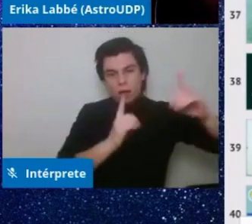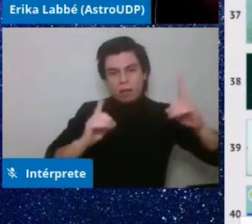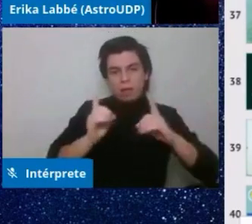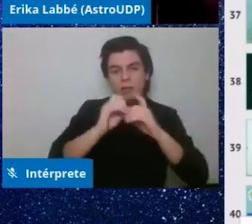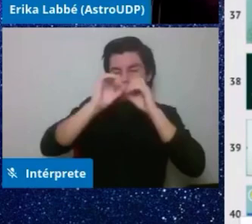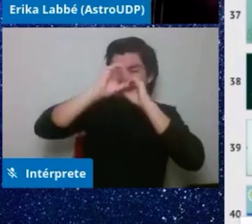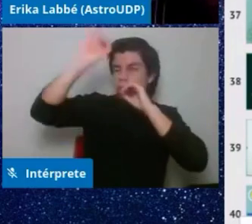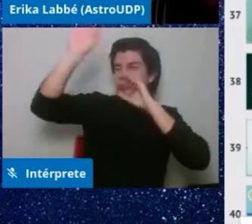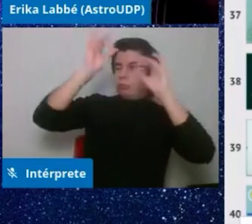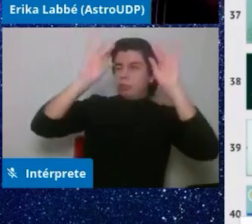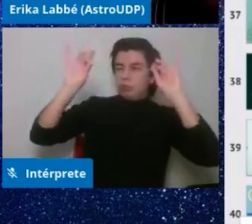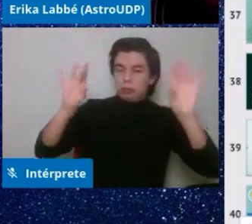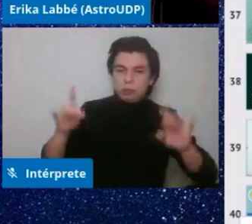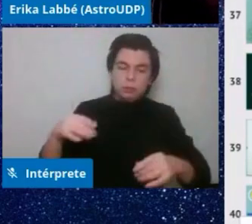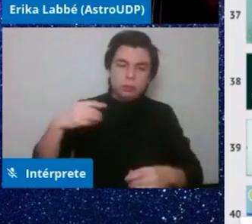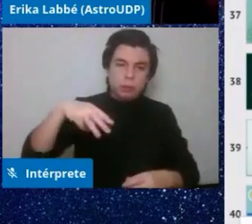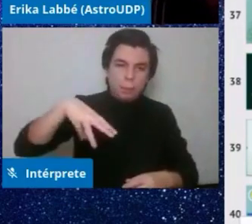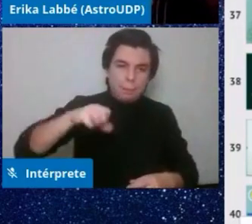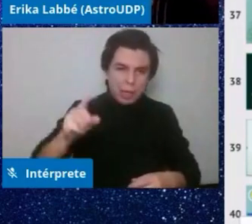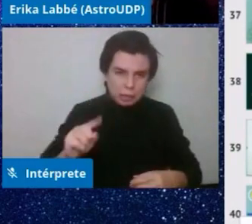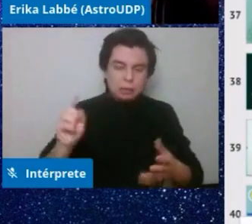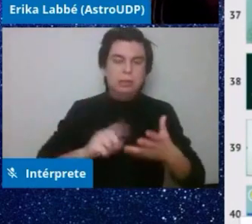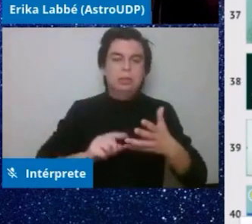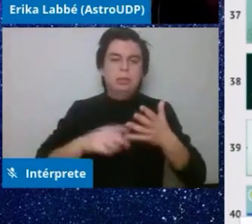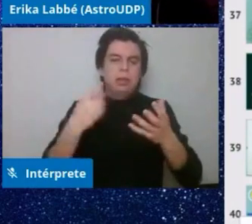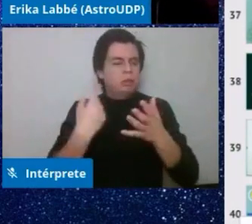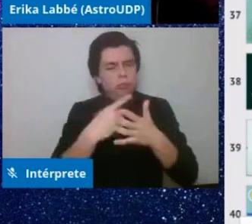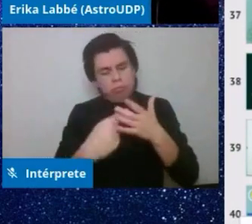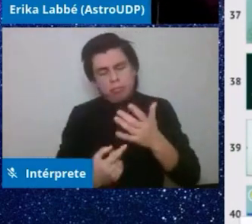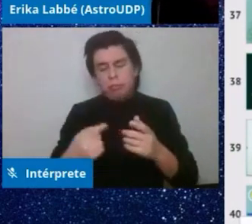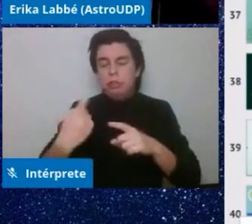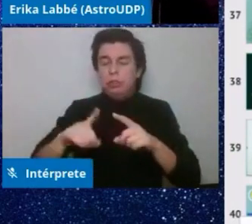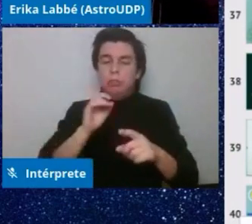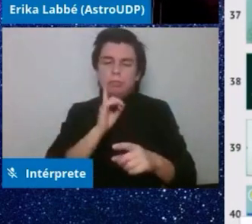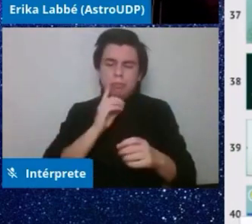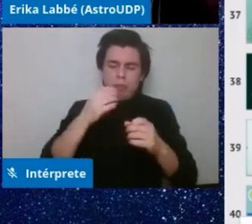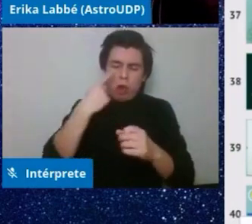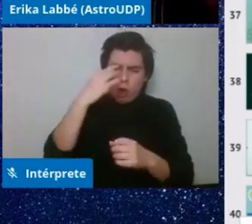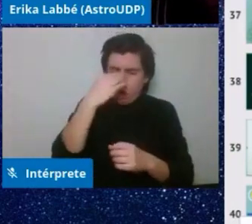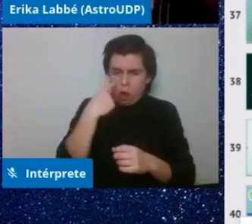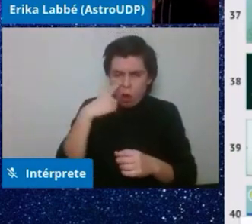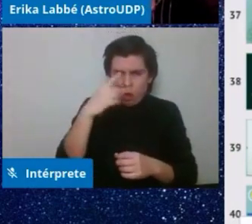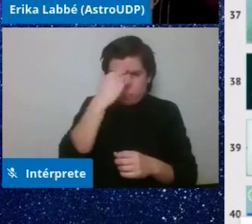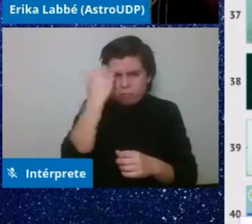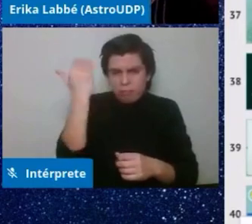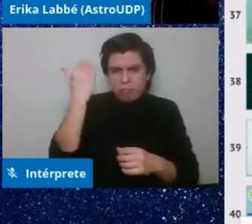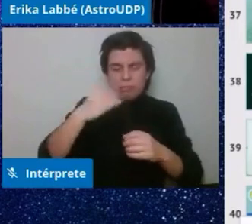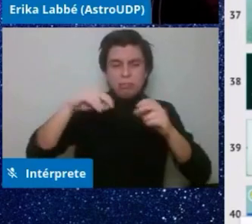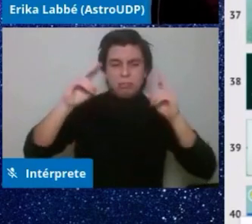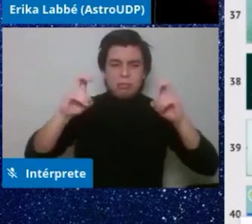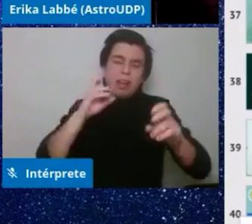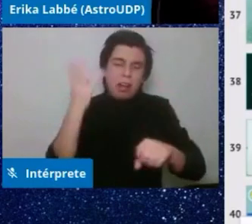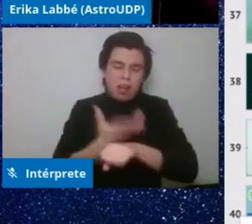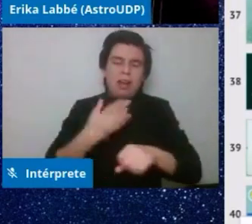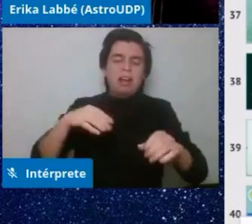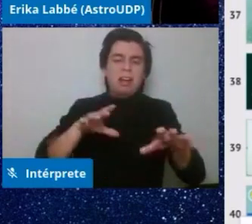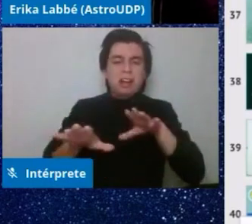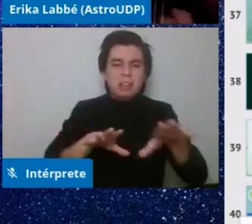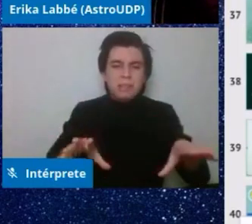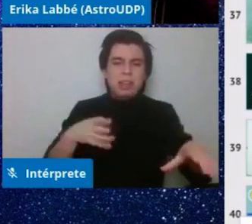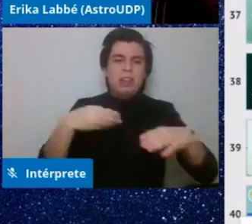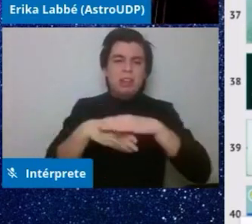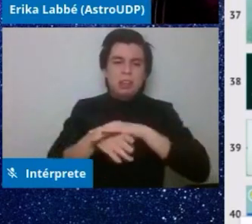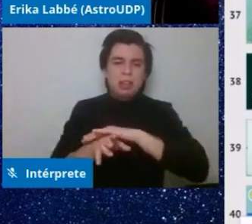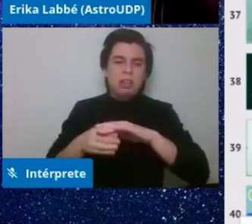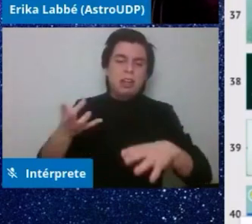conocidas en todo el ambiente de difusión, ellos también tienen actividades de inclusión. Así que también están metidos en este grupo, también están conectados y también